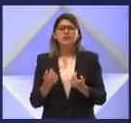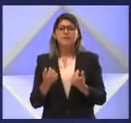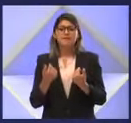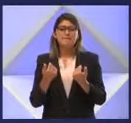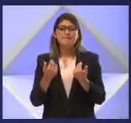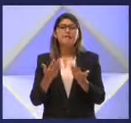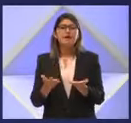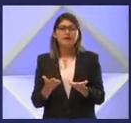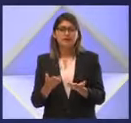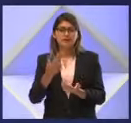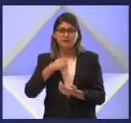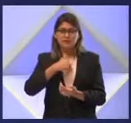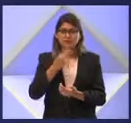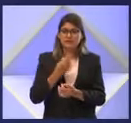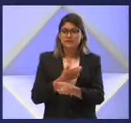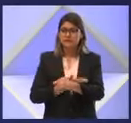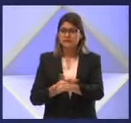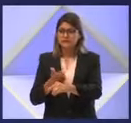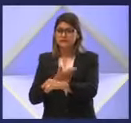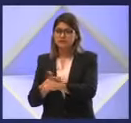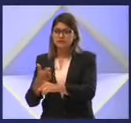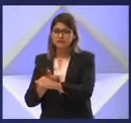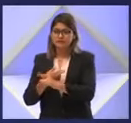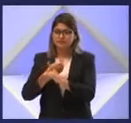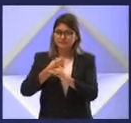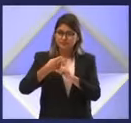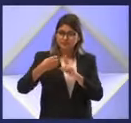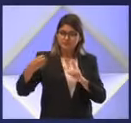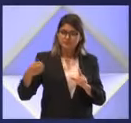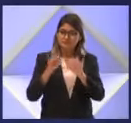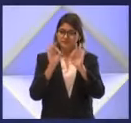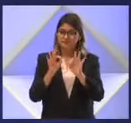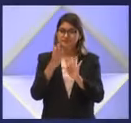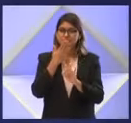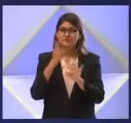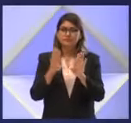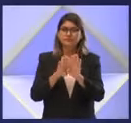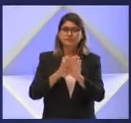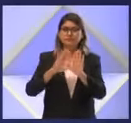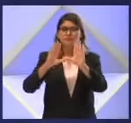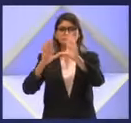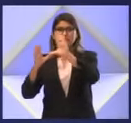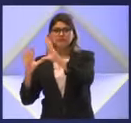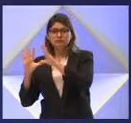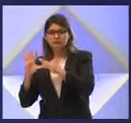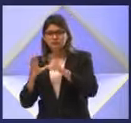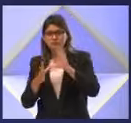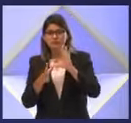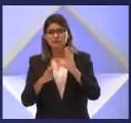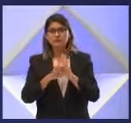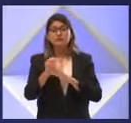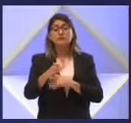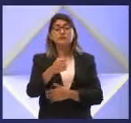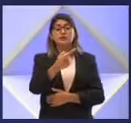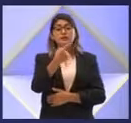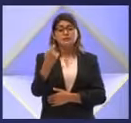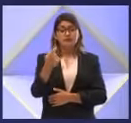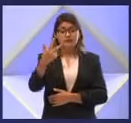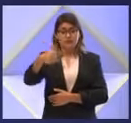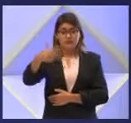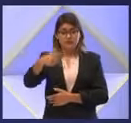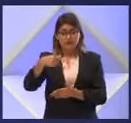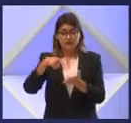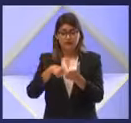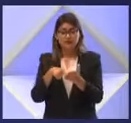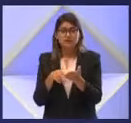tenemos que planear muy bien el futuro de estas posiciones en la de 113 tenemos que definir